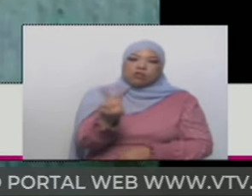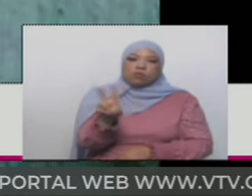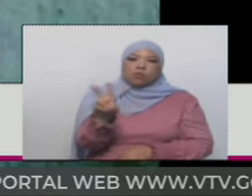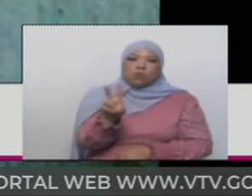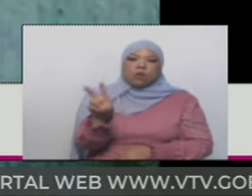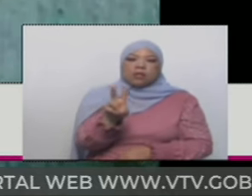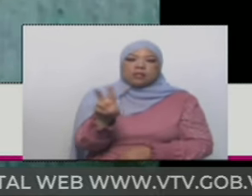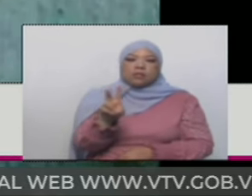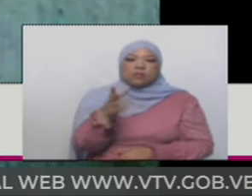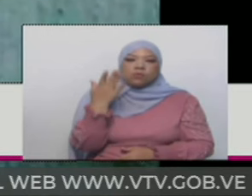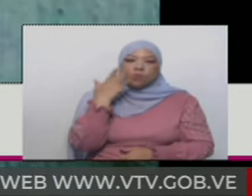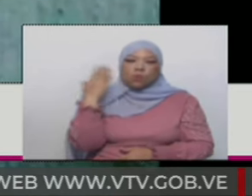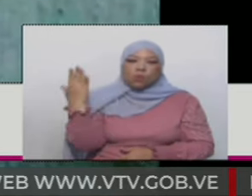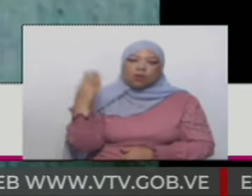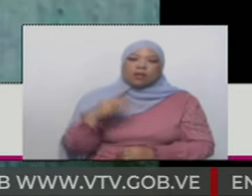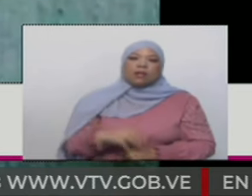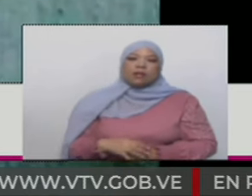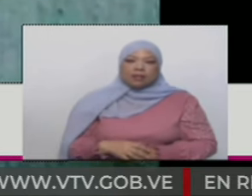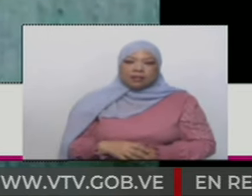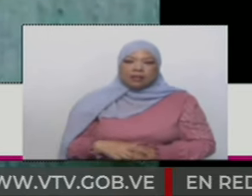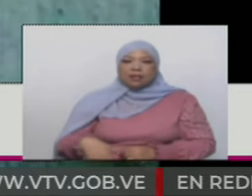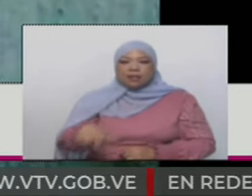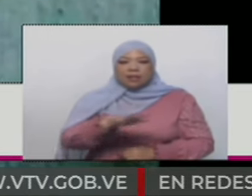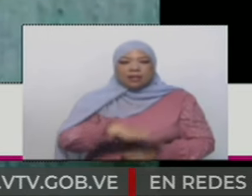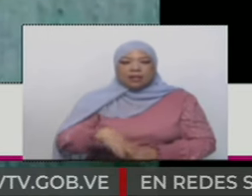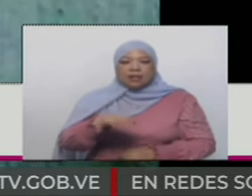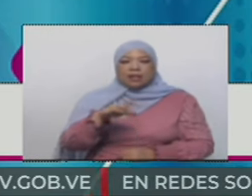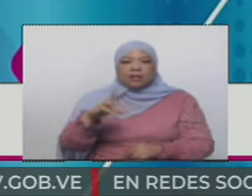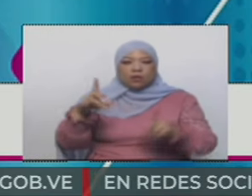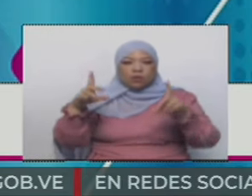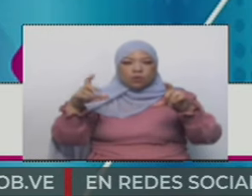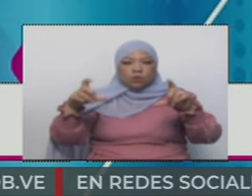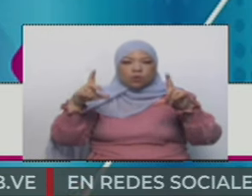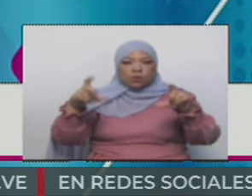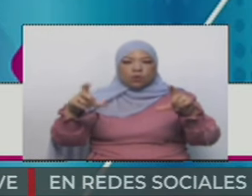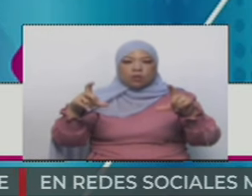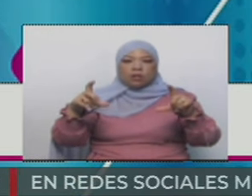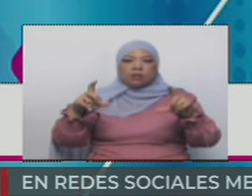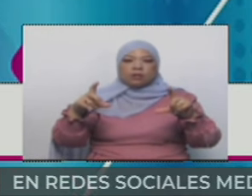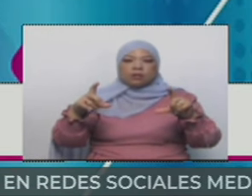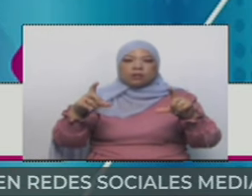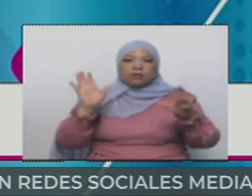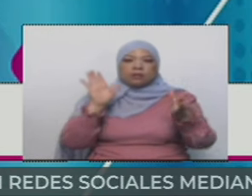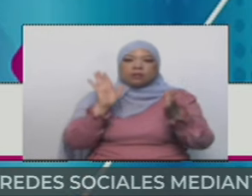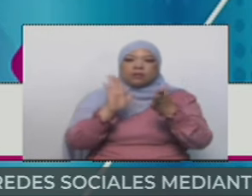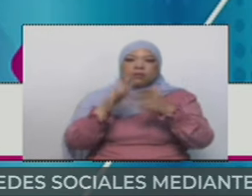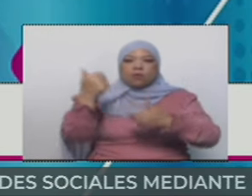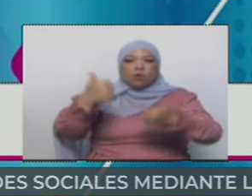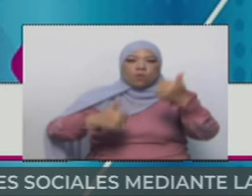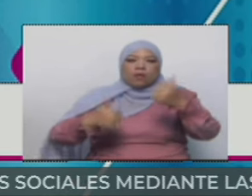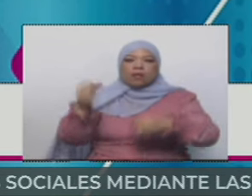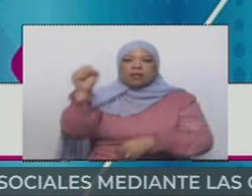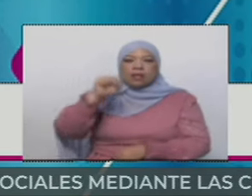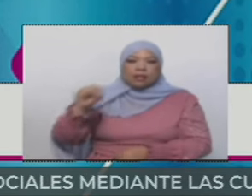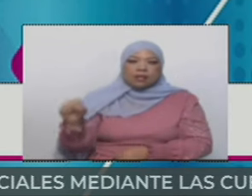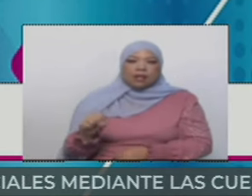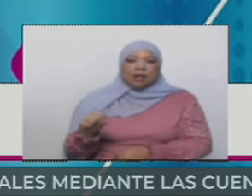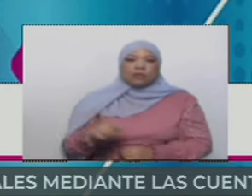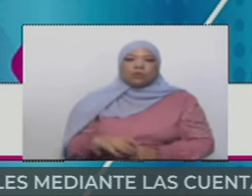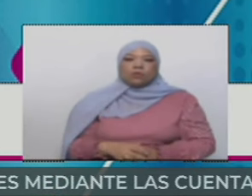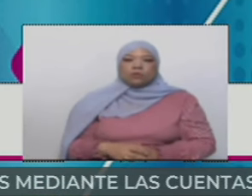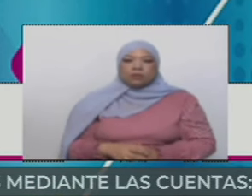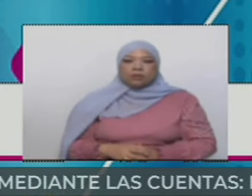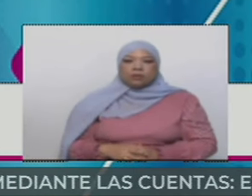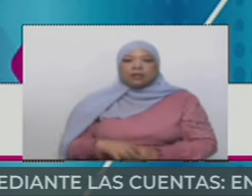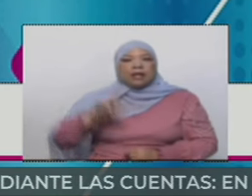Ah, en San Jacinto, vale. Ahí fuimos a tomarnos la foto para el afiche, para las elecciones sindicales. Exacto. Ah,